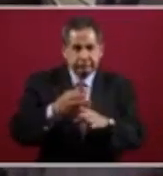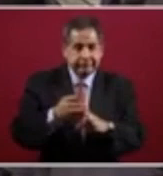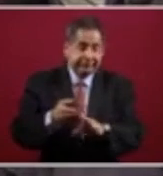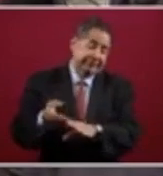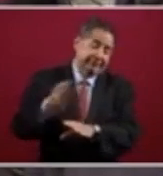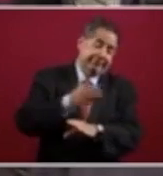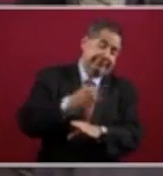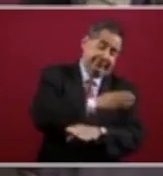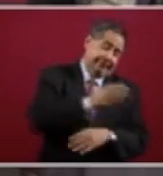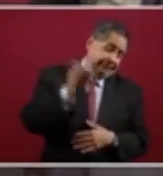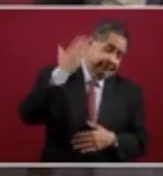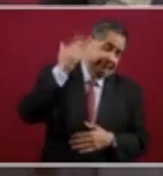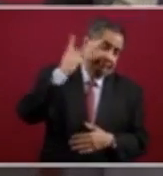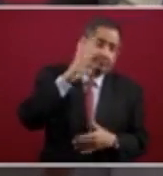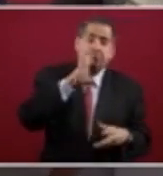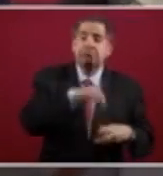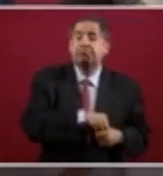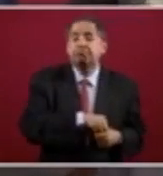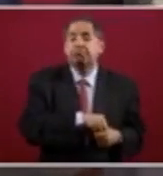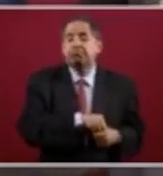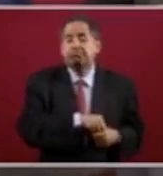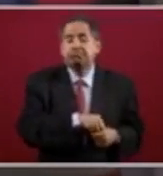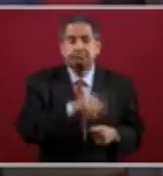cosas se quedaban